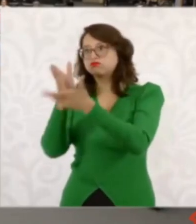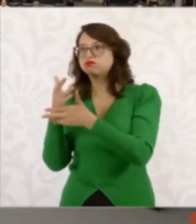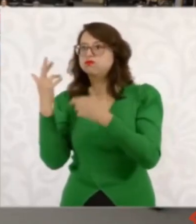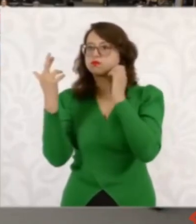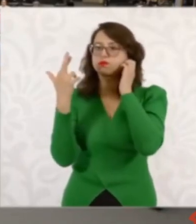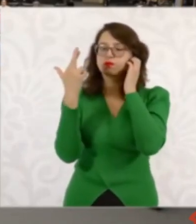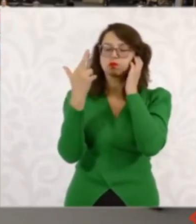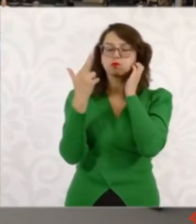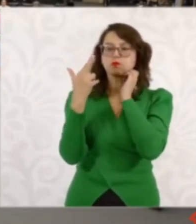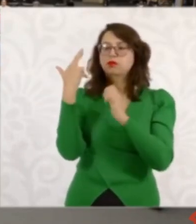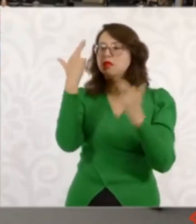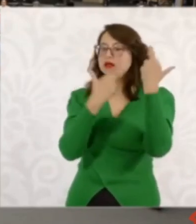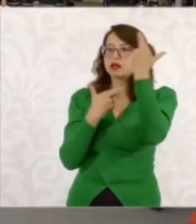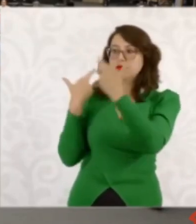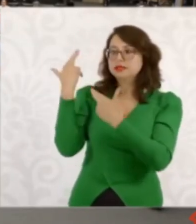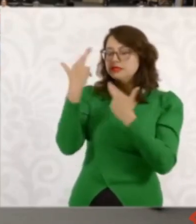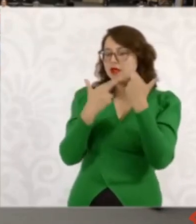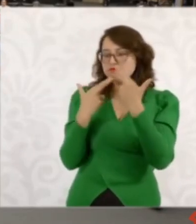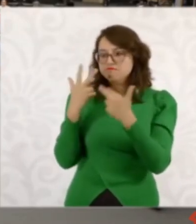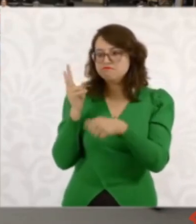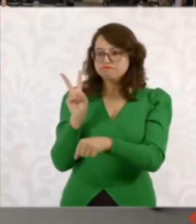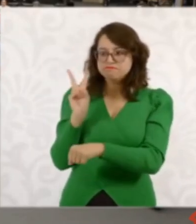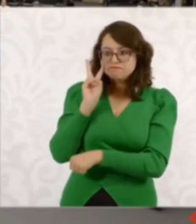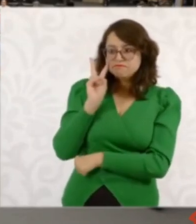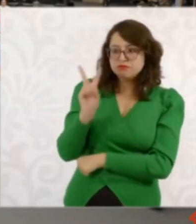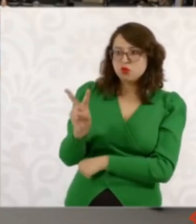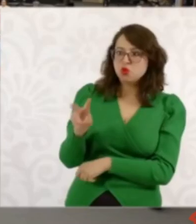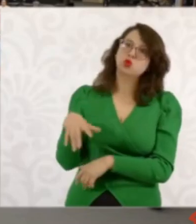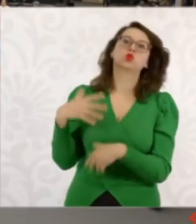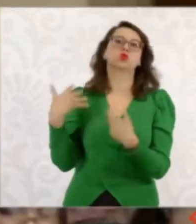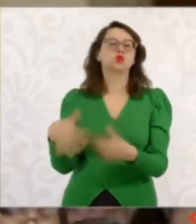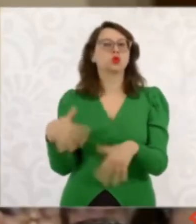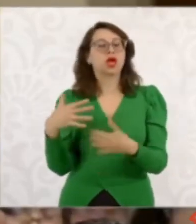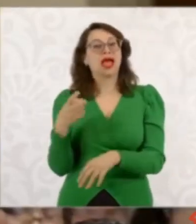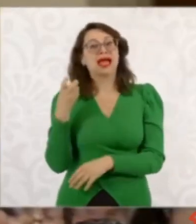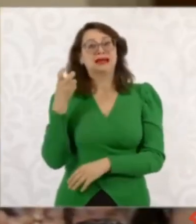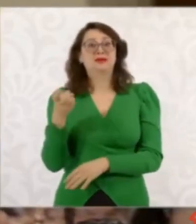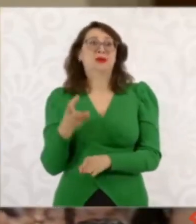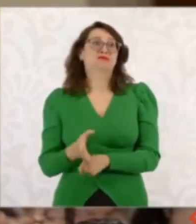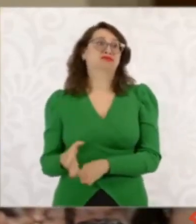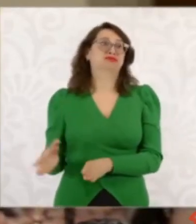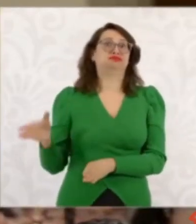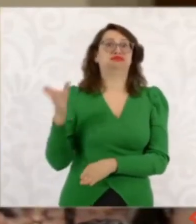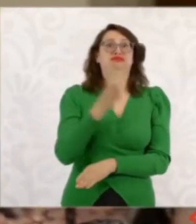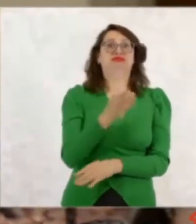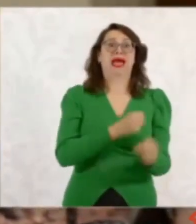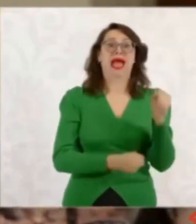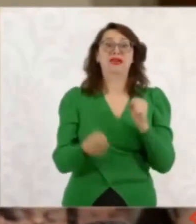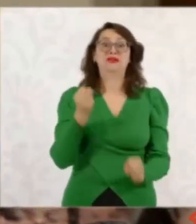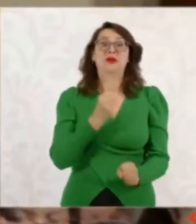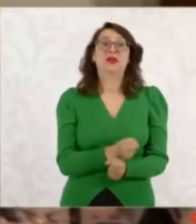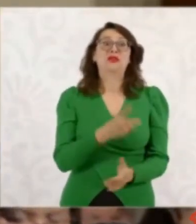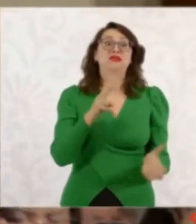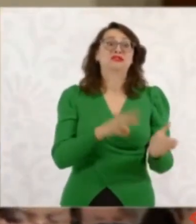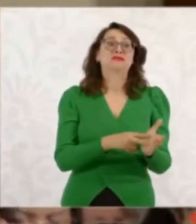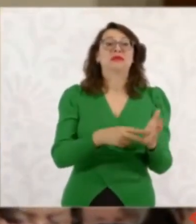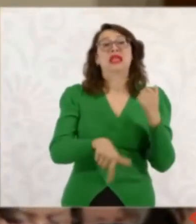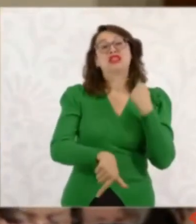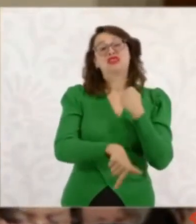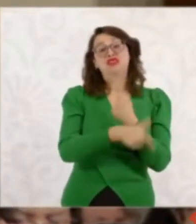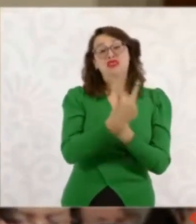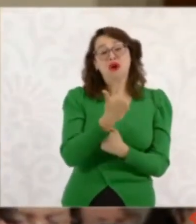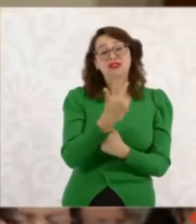y por supuesto también analizando que al final fue una obra que se anunció desde el 2012 en el sexenio del